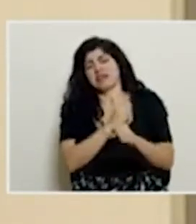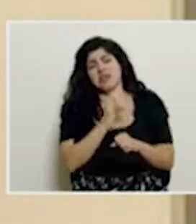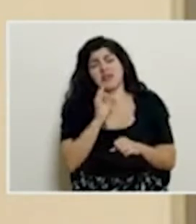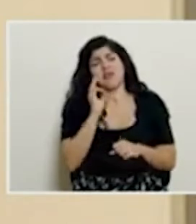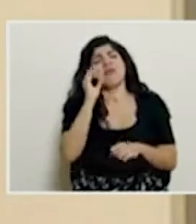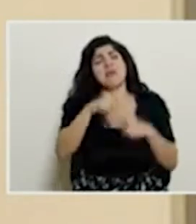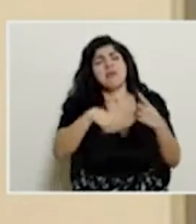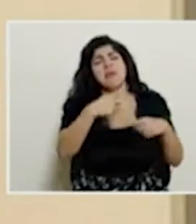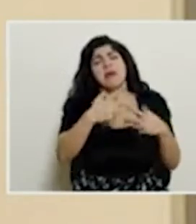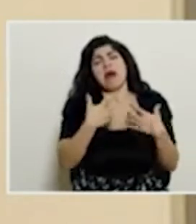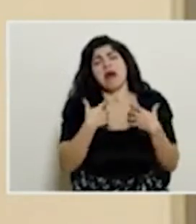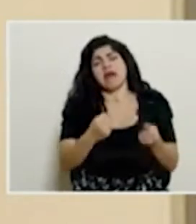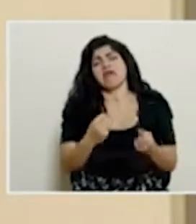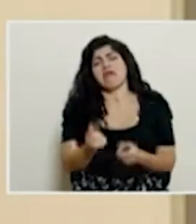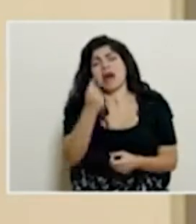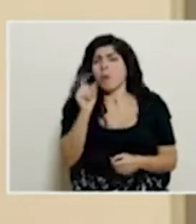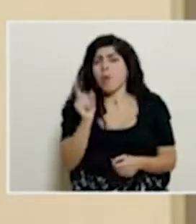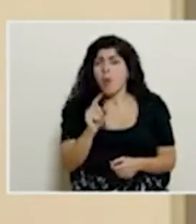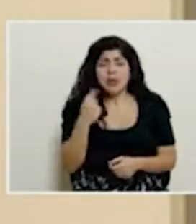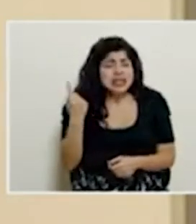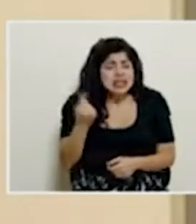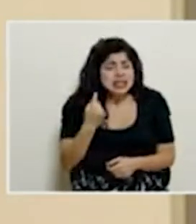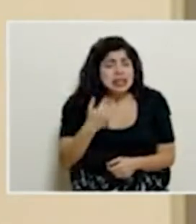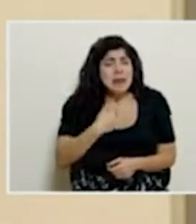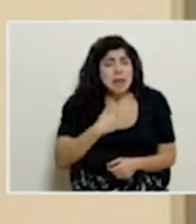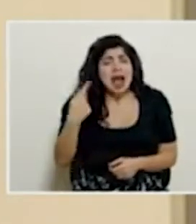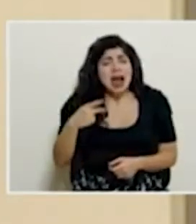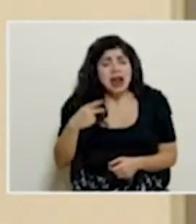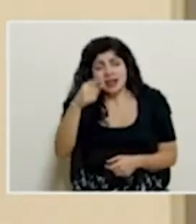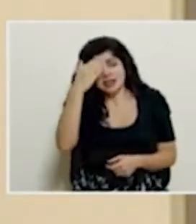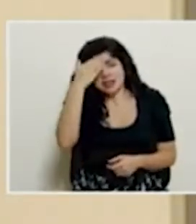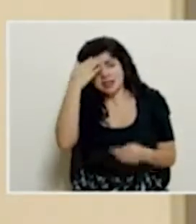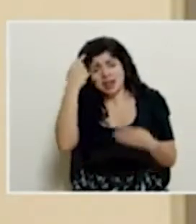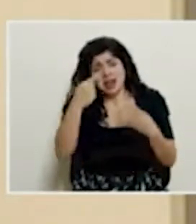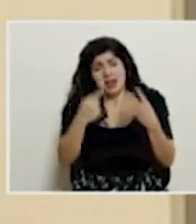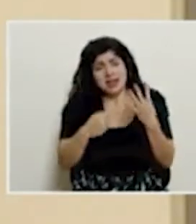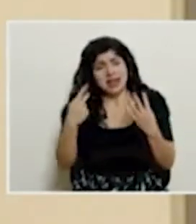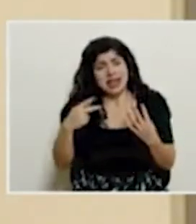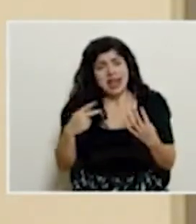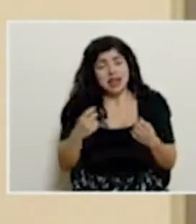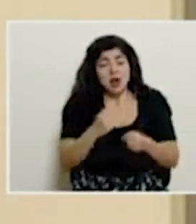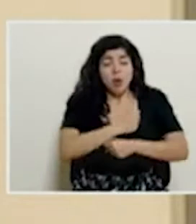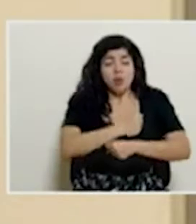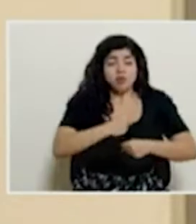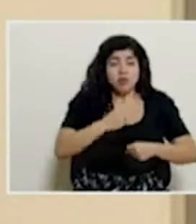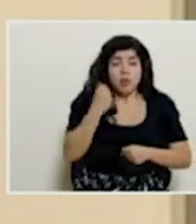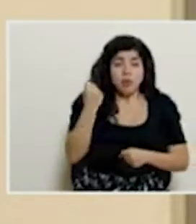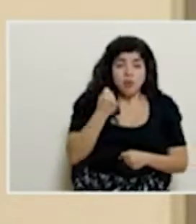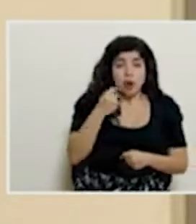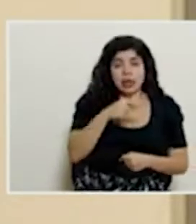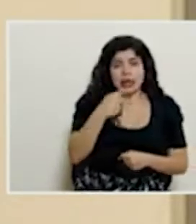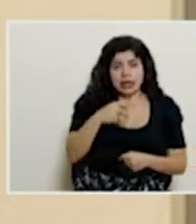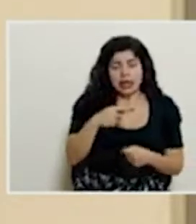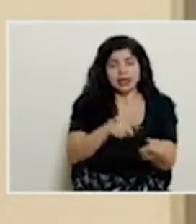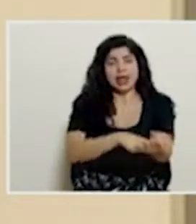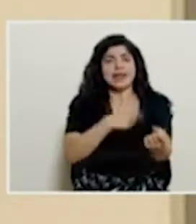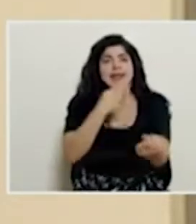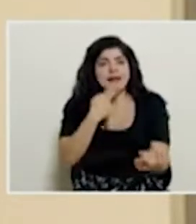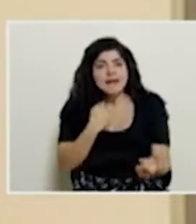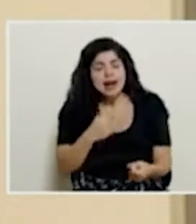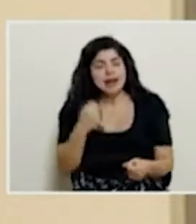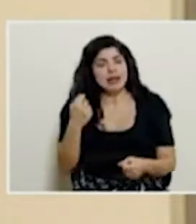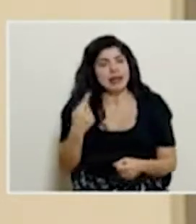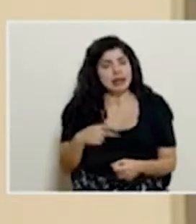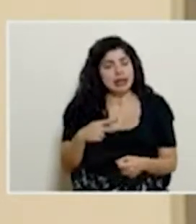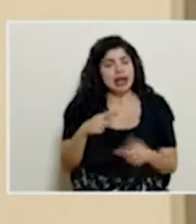sabemos ya cuáles son también los factores de riesgo, la obesidad mórbida, la diabetes, enfermedades pulmonares crónicas, enfermedades cardíacas crónicas,